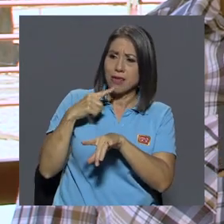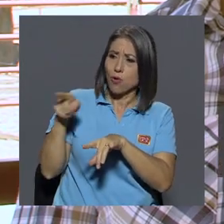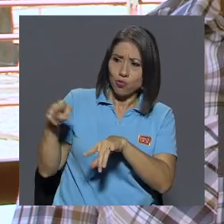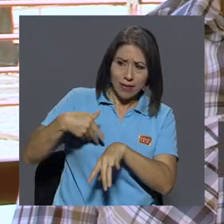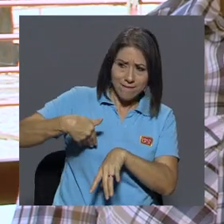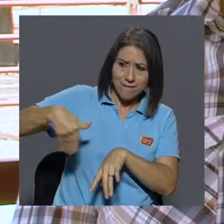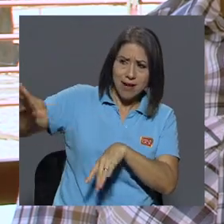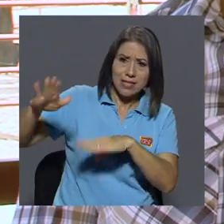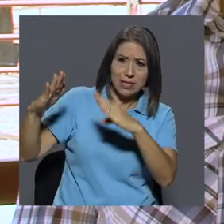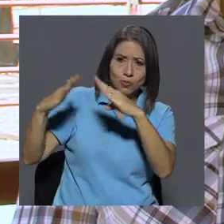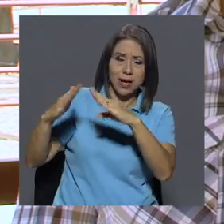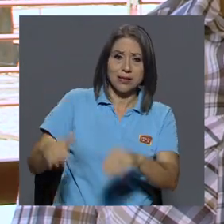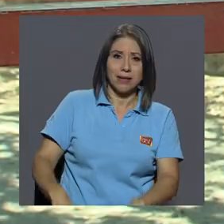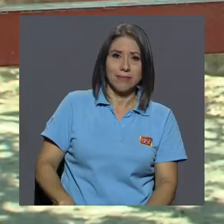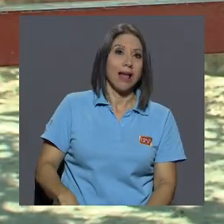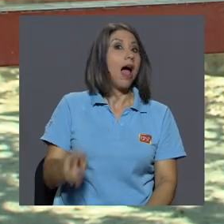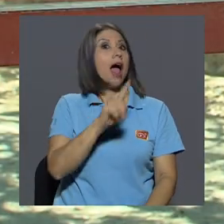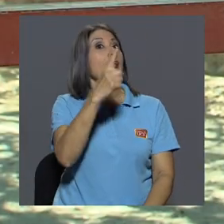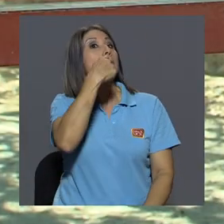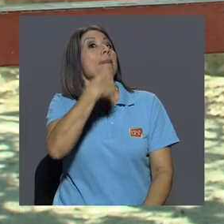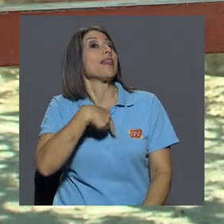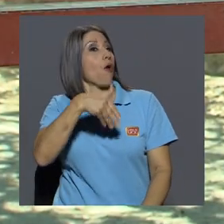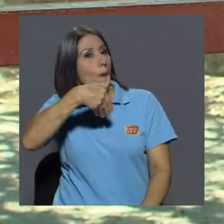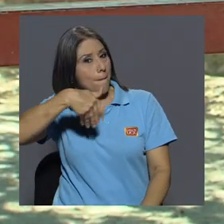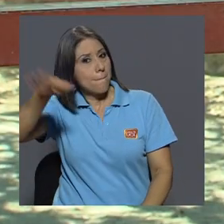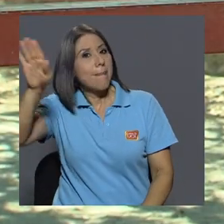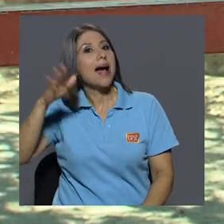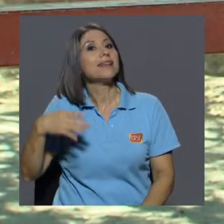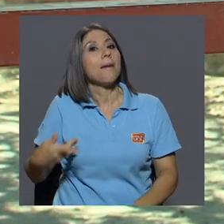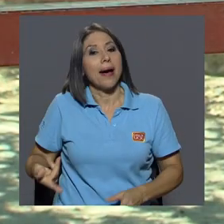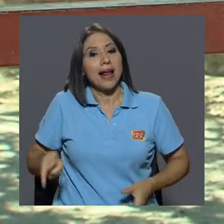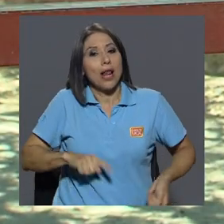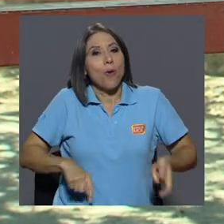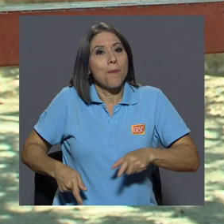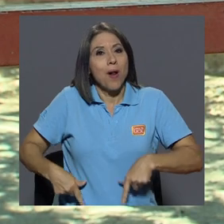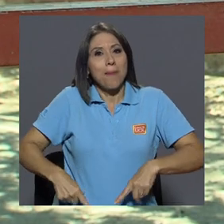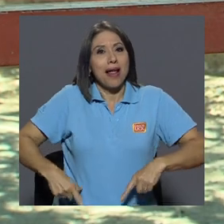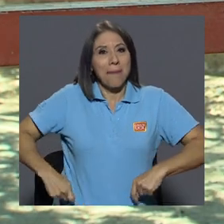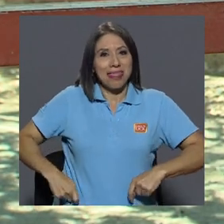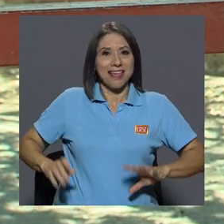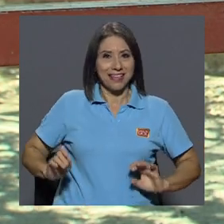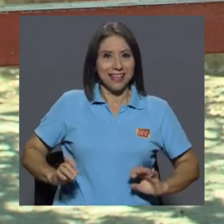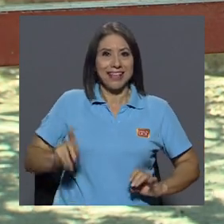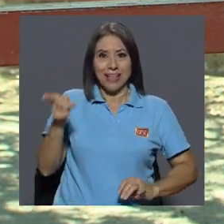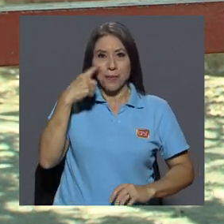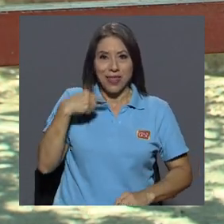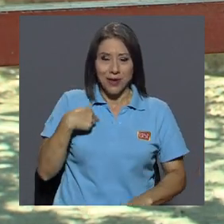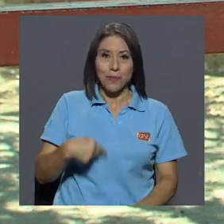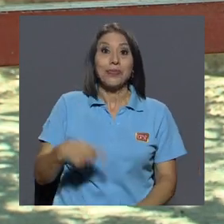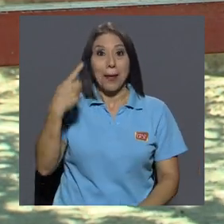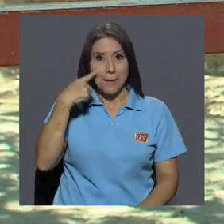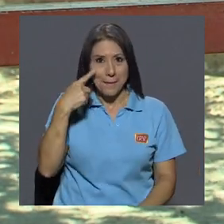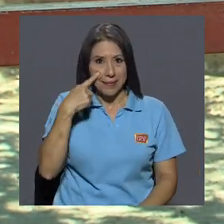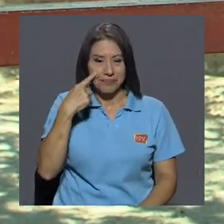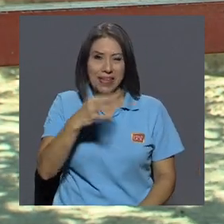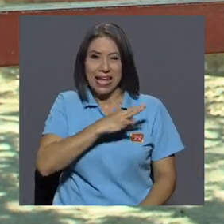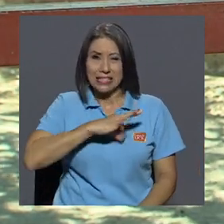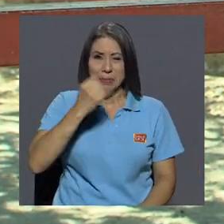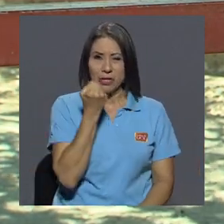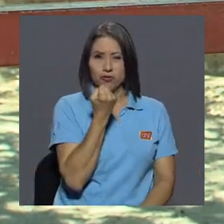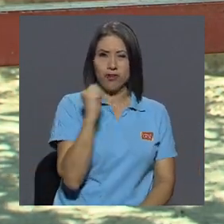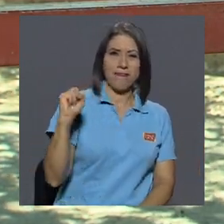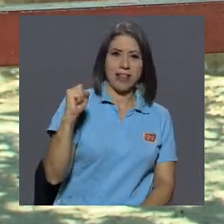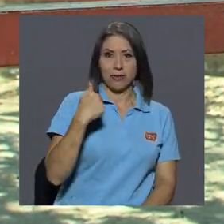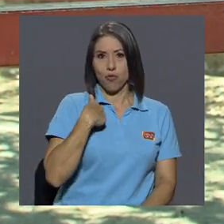váyase para su casa. Que no, vaya para que lo envuelvan en mantillas. Así es. Eso fue lo que me dijo. Mire, el espíritu rebelde le voy a decir